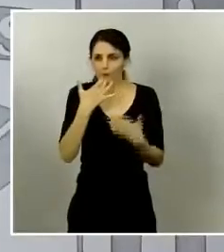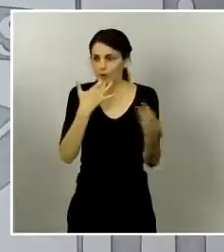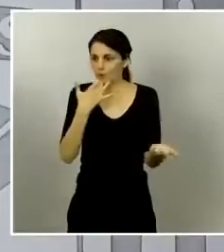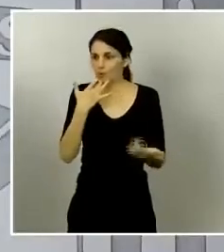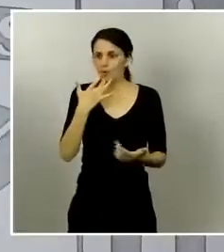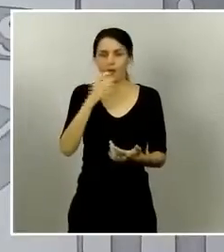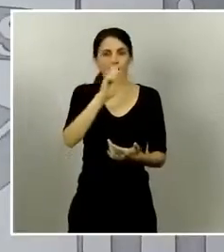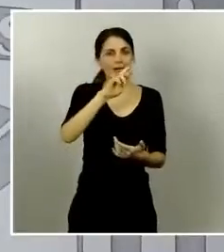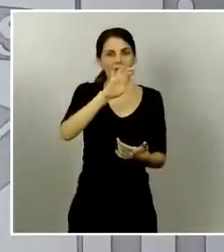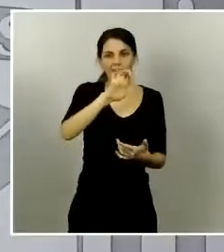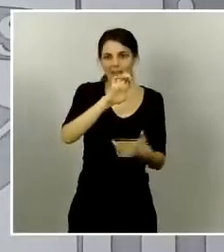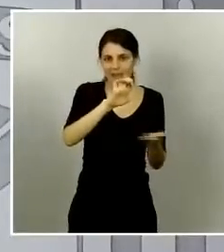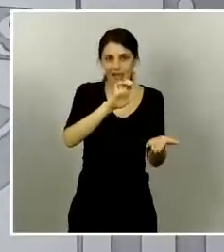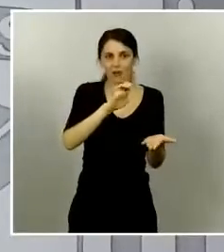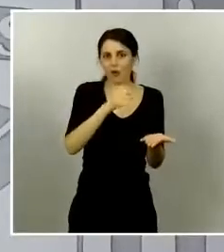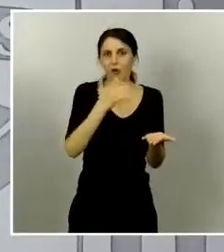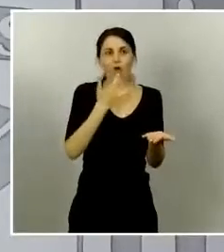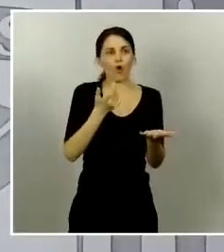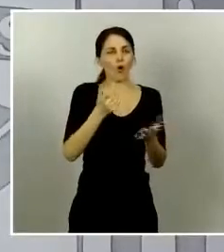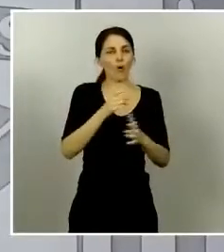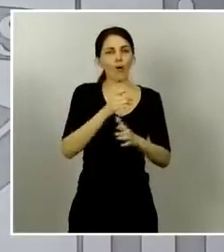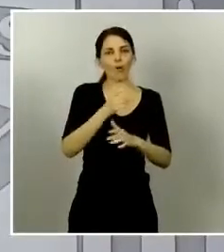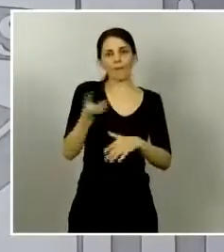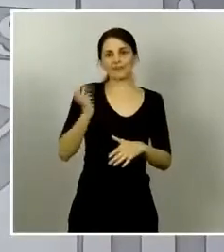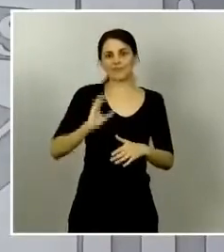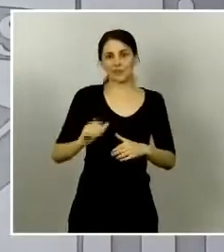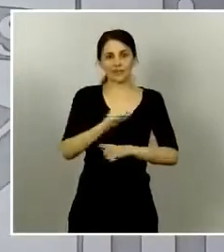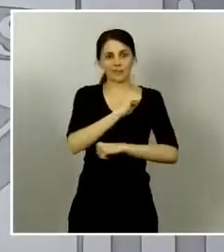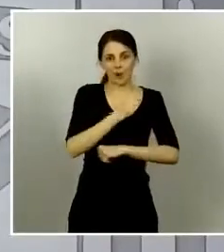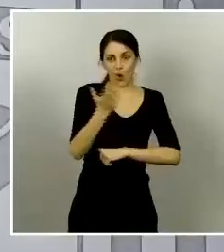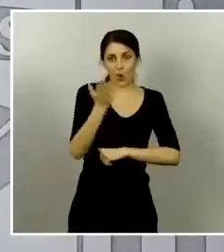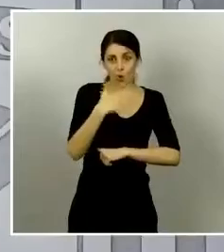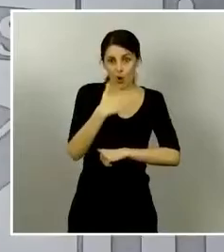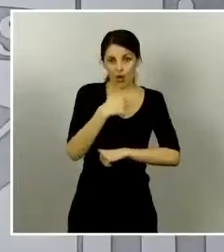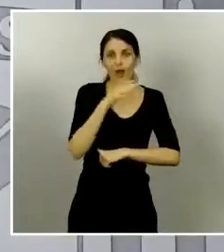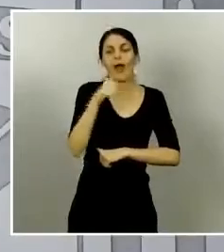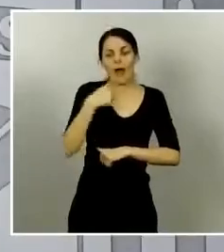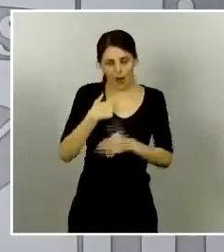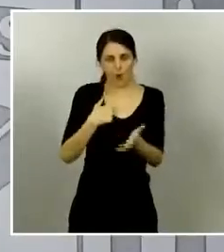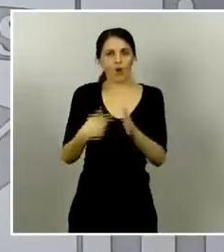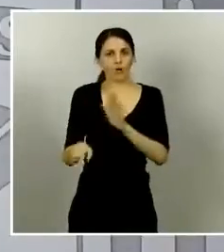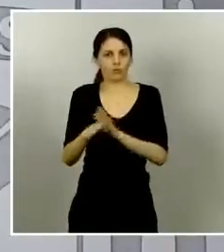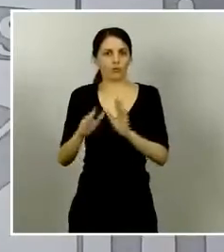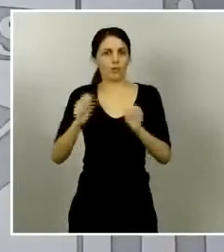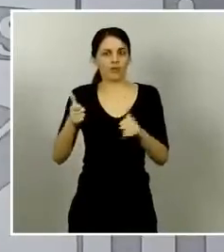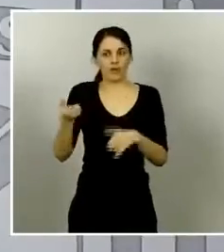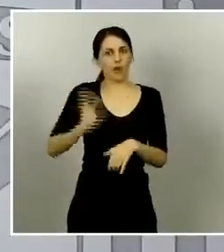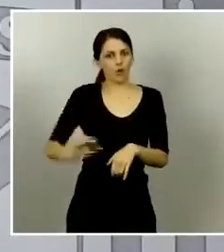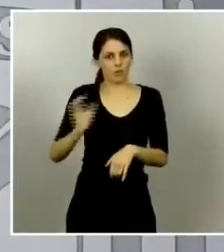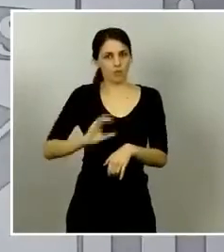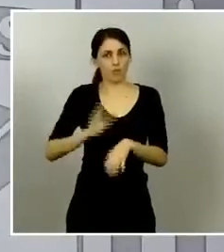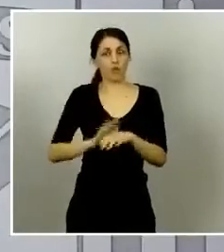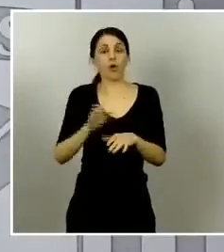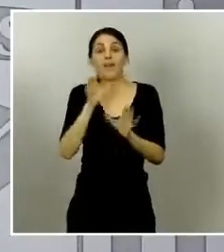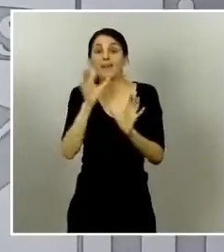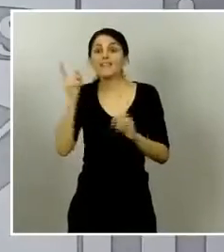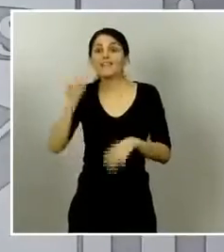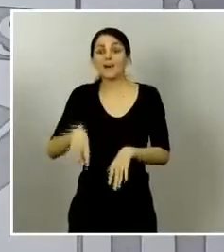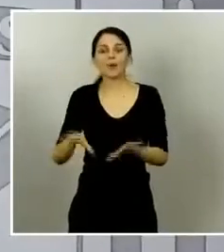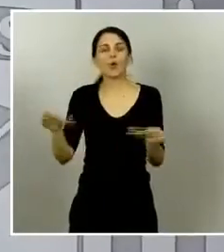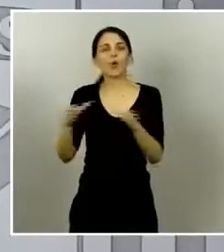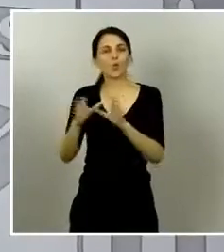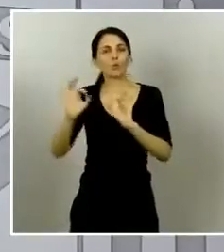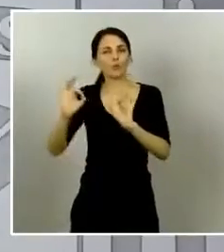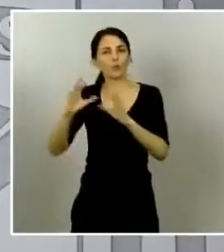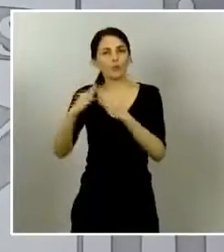al decreto del estado de alarma, personas que no hubieran entrado en el ERTE o directamente no hubieran cobrado la prestación por desempleo y que ahora la